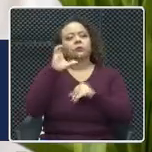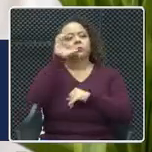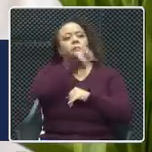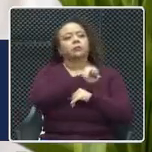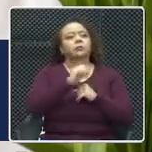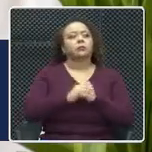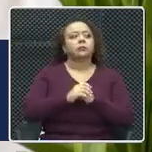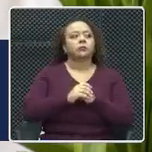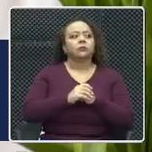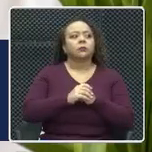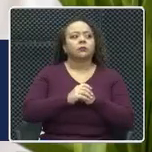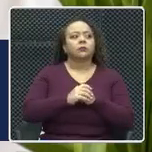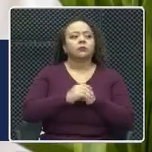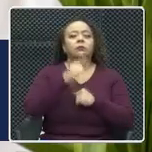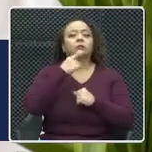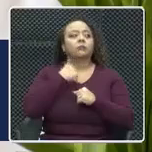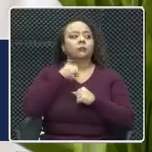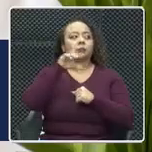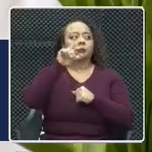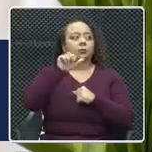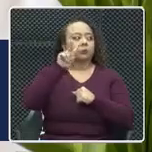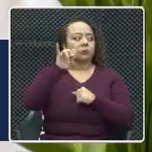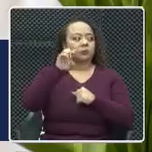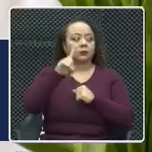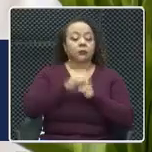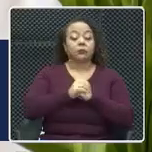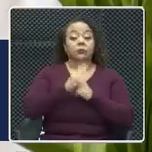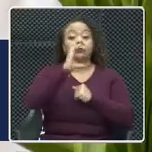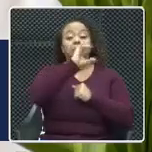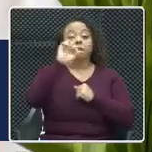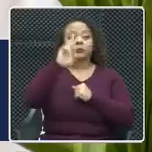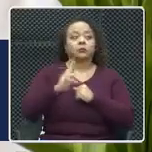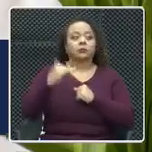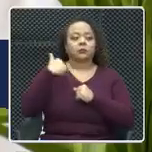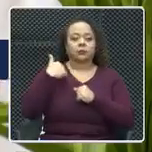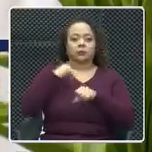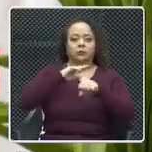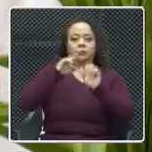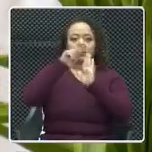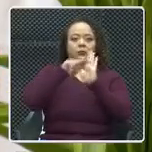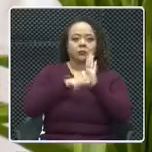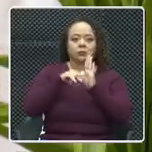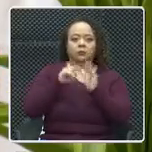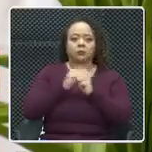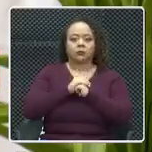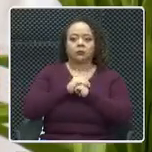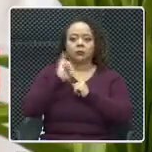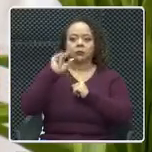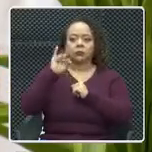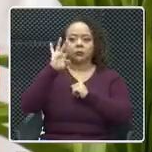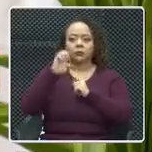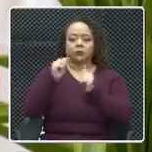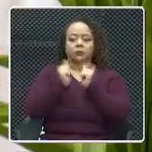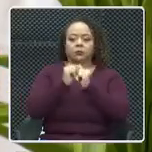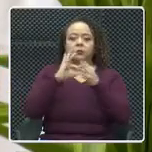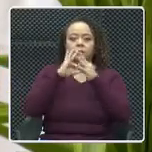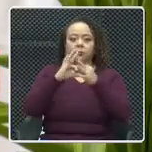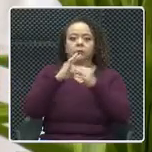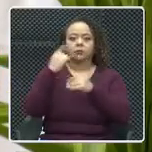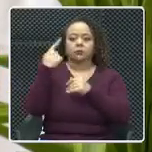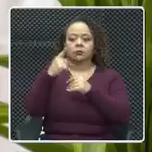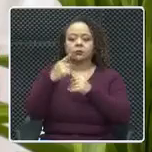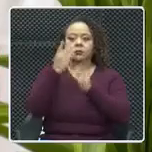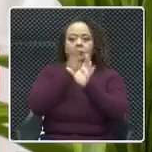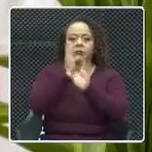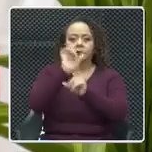identificarlo. Nos dice David Villalobos, en Costa Rica tenemos norma INTE con respecto a riesgos psicosociales, pero